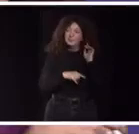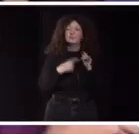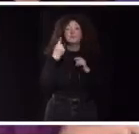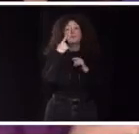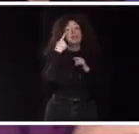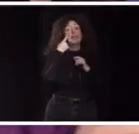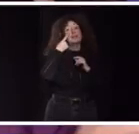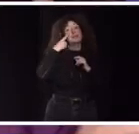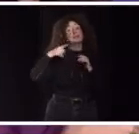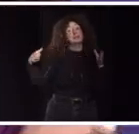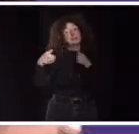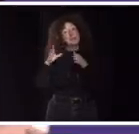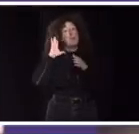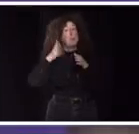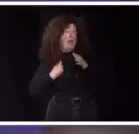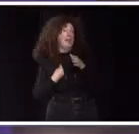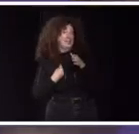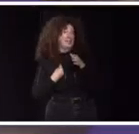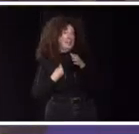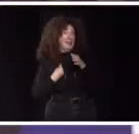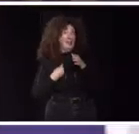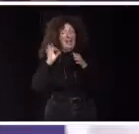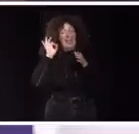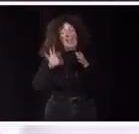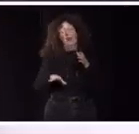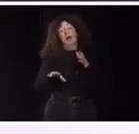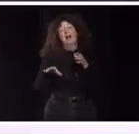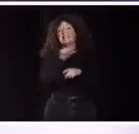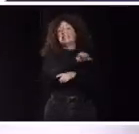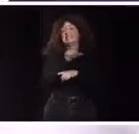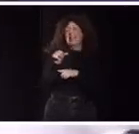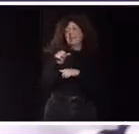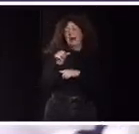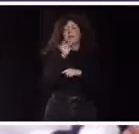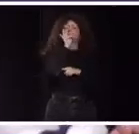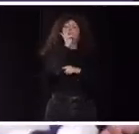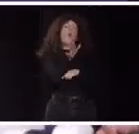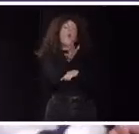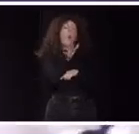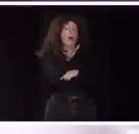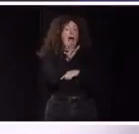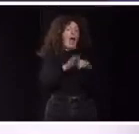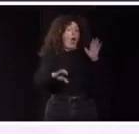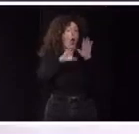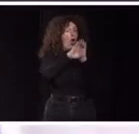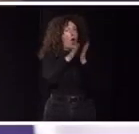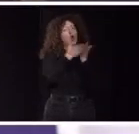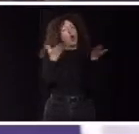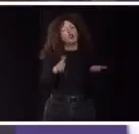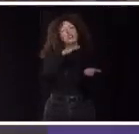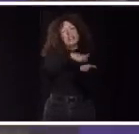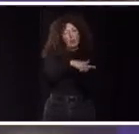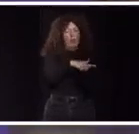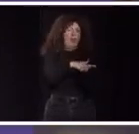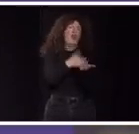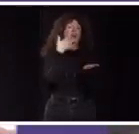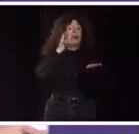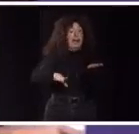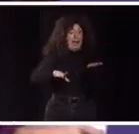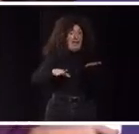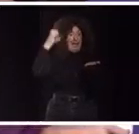con Palestina, igual que esta semana con la jura de la Constitución por parte de la hija del